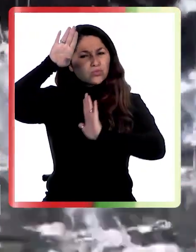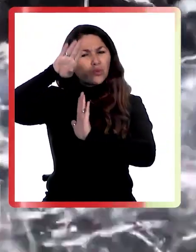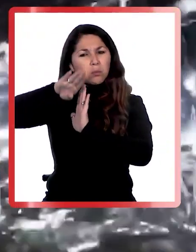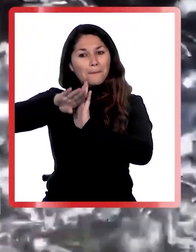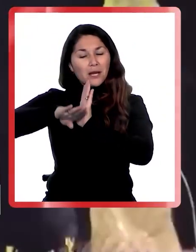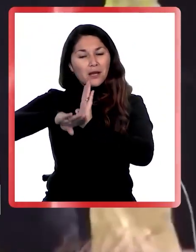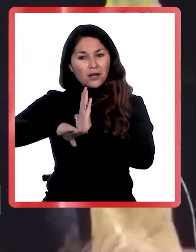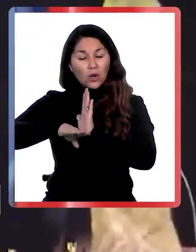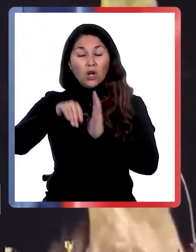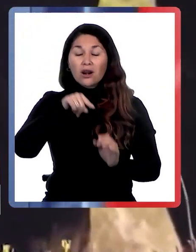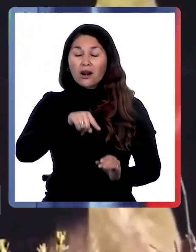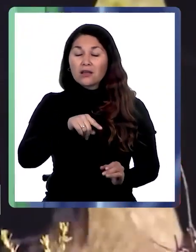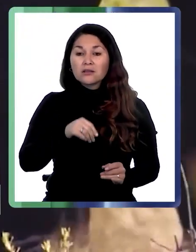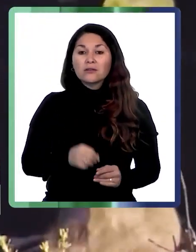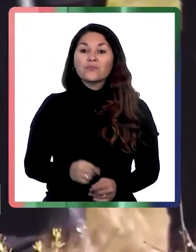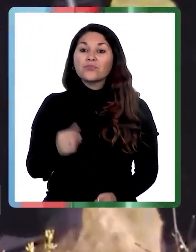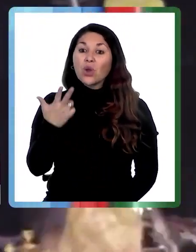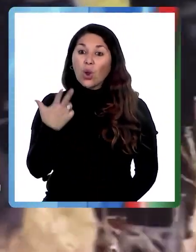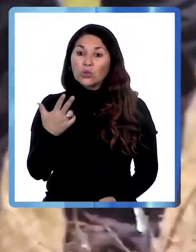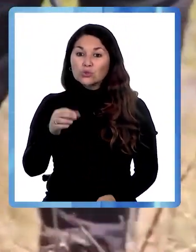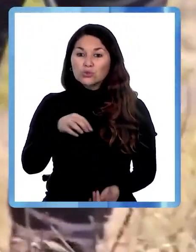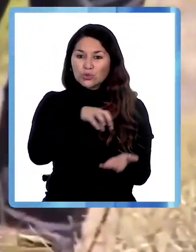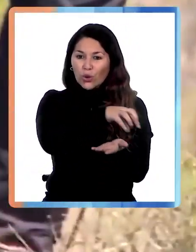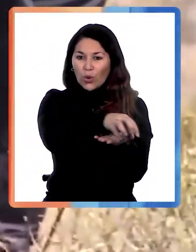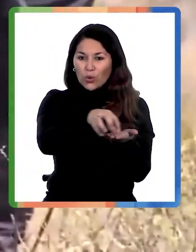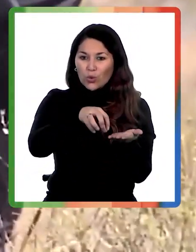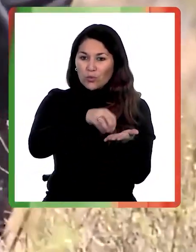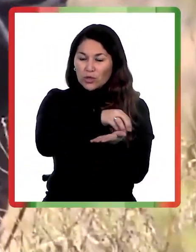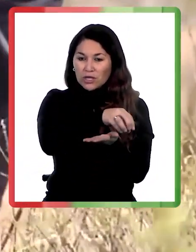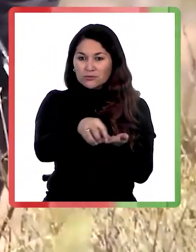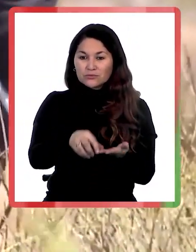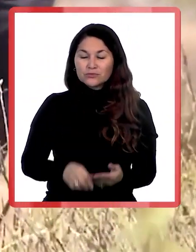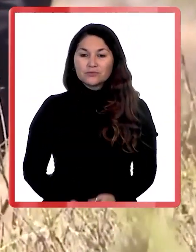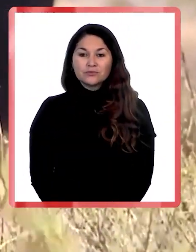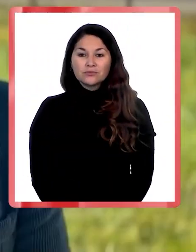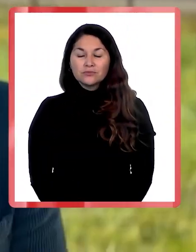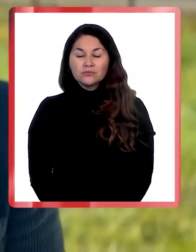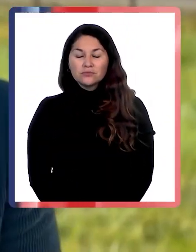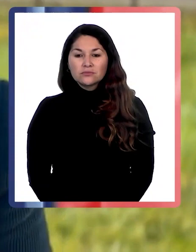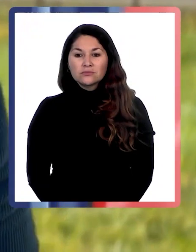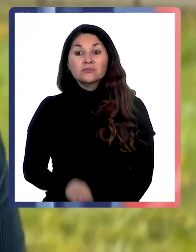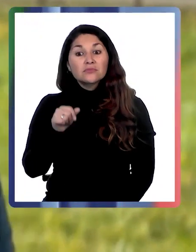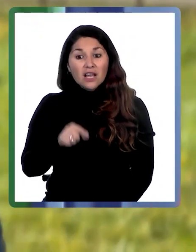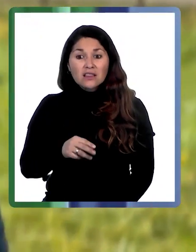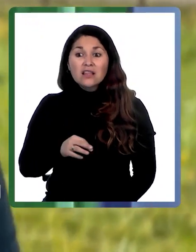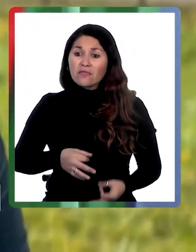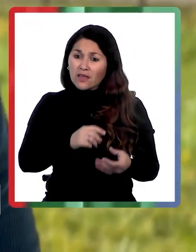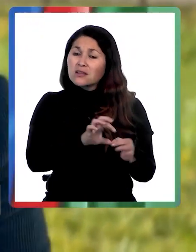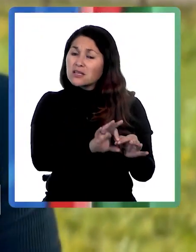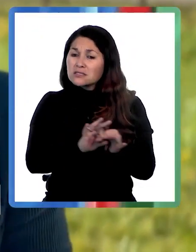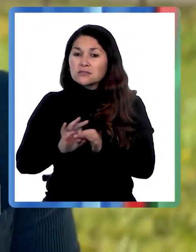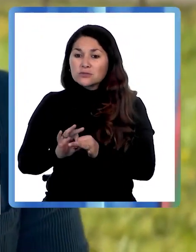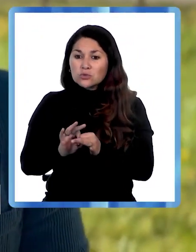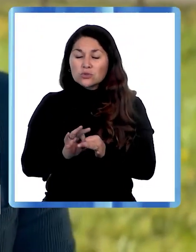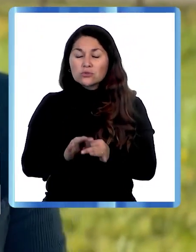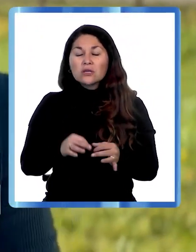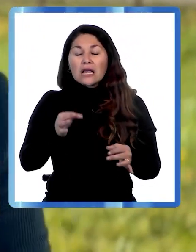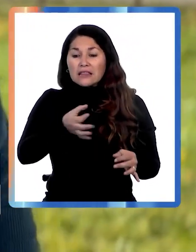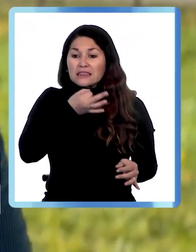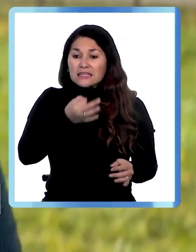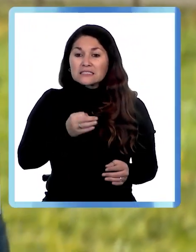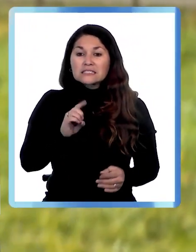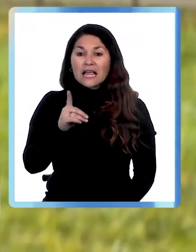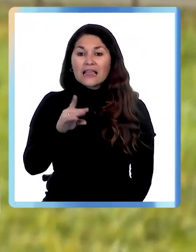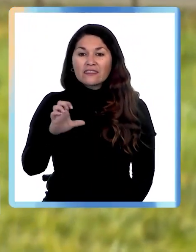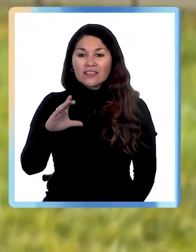umbral definido en la provincia de chiloé y ocho comunas de la provincia de yanquihue contraloría tomó razón de las solicitudes que se habían hecho